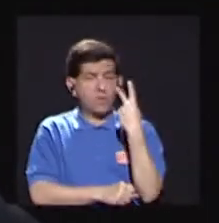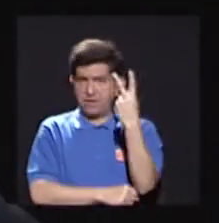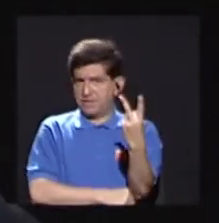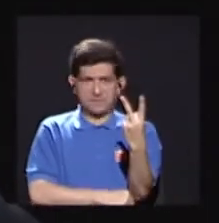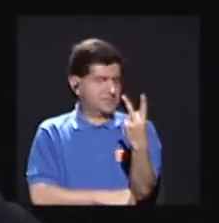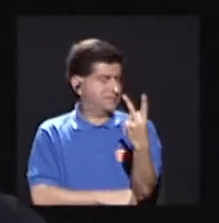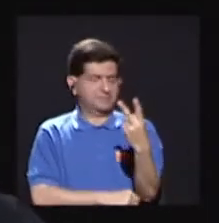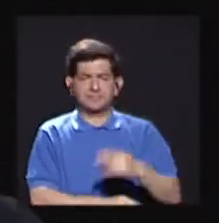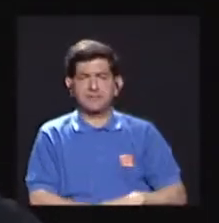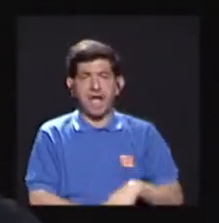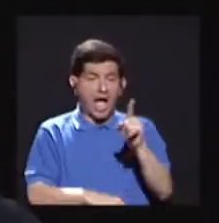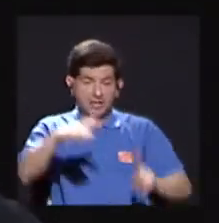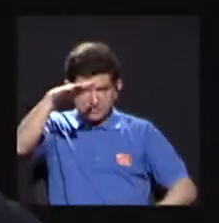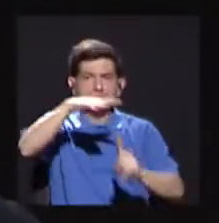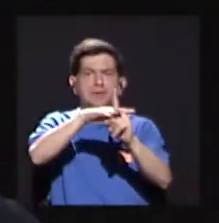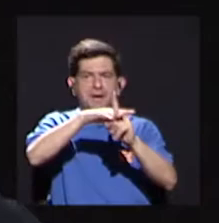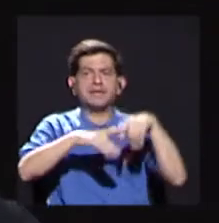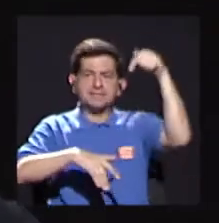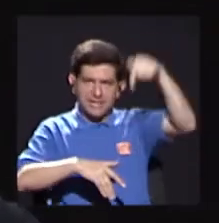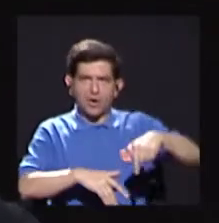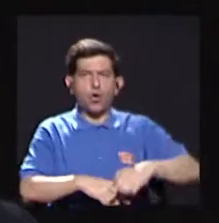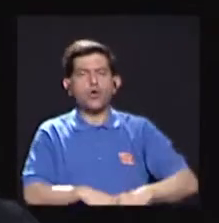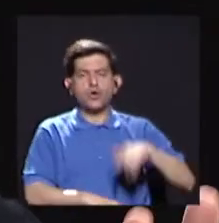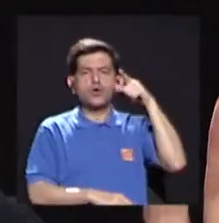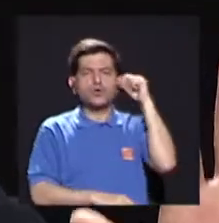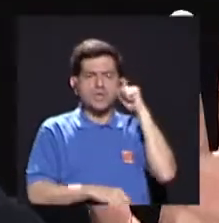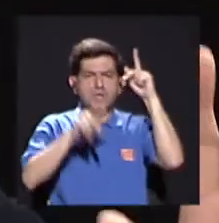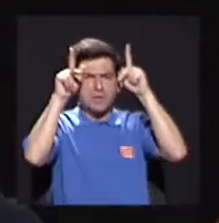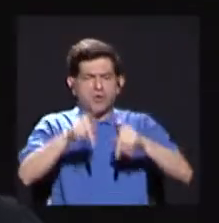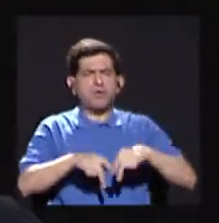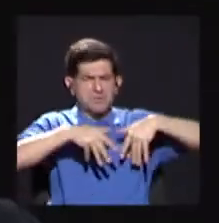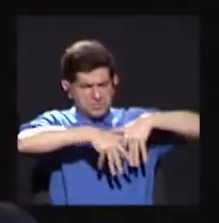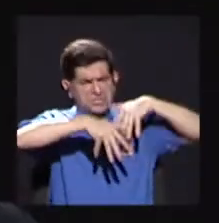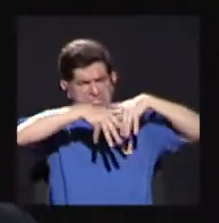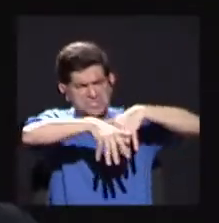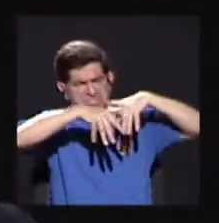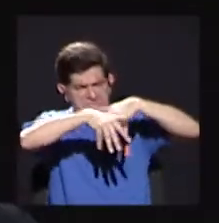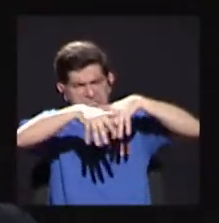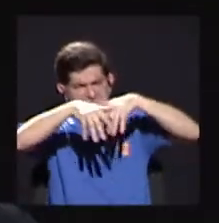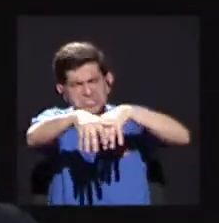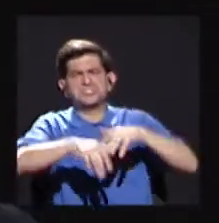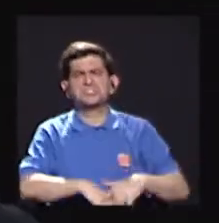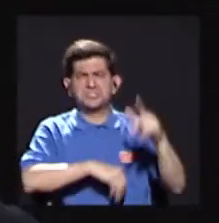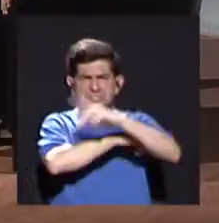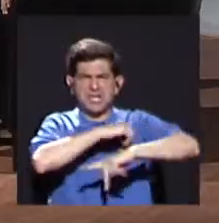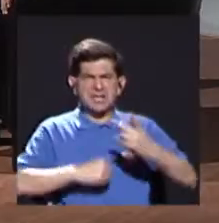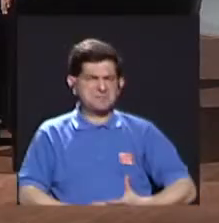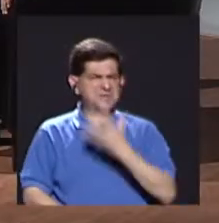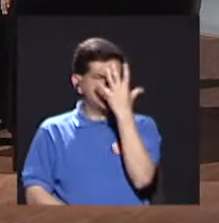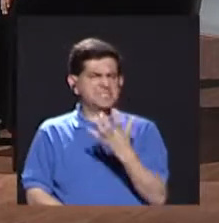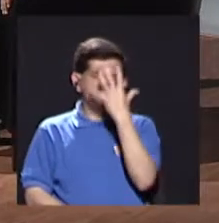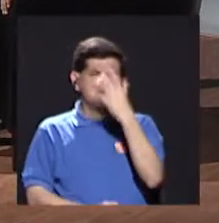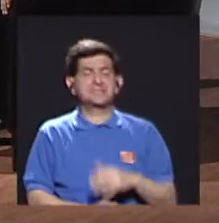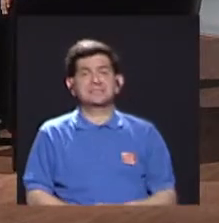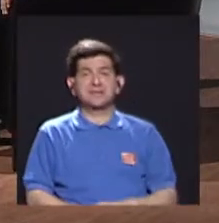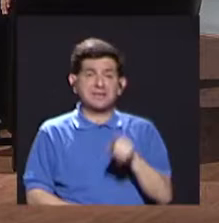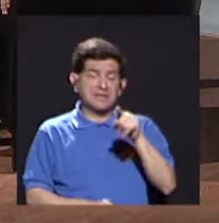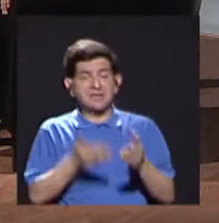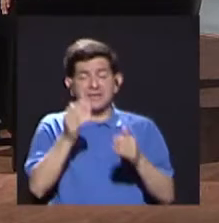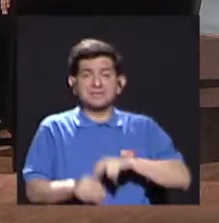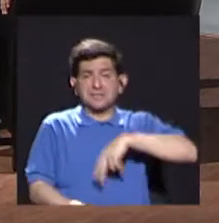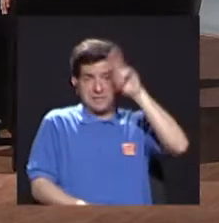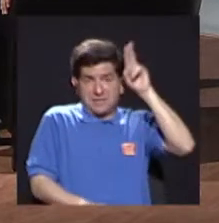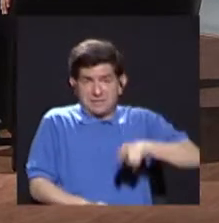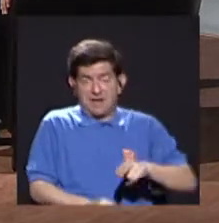si se hubieran visto hoy estaría el guillermo con la gente en la calle con incendiado el país y comiendo no los tamales con